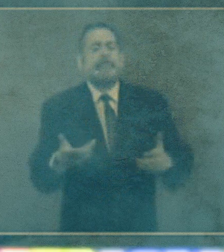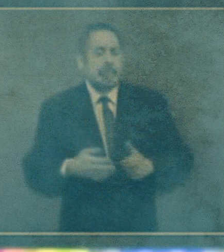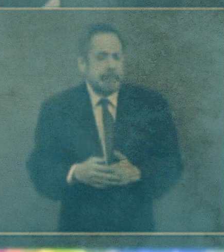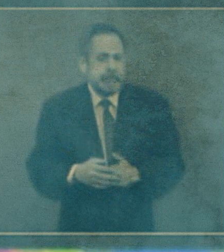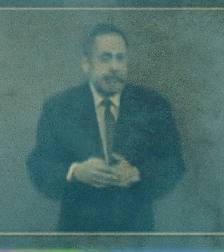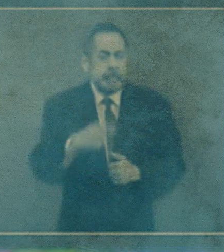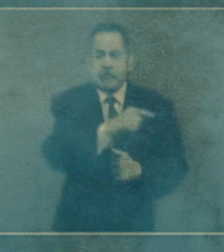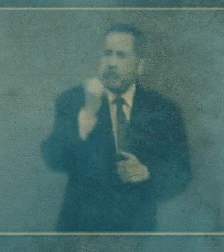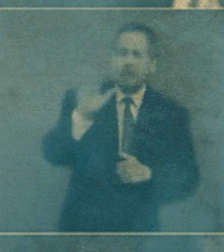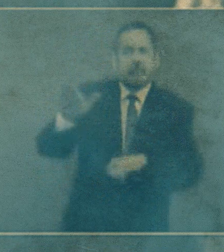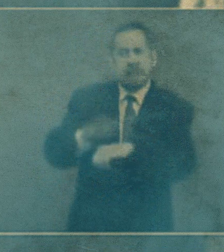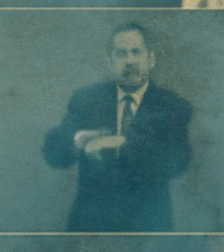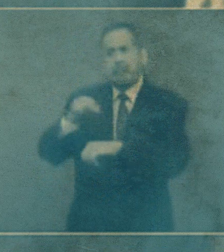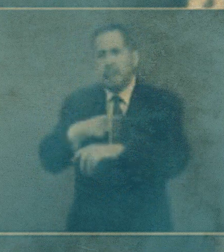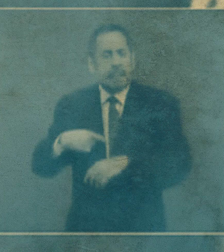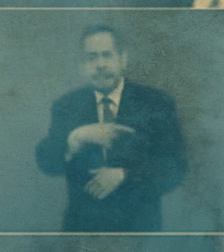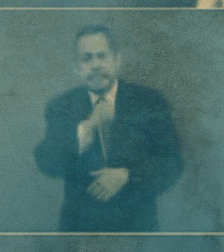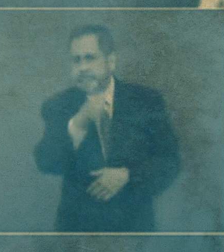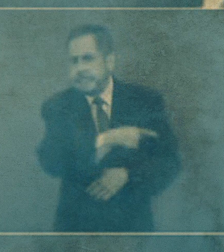¿Cuándo dijeron algo